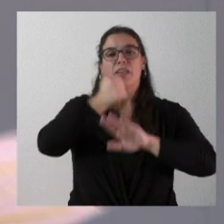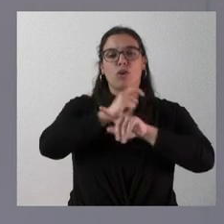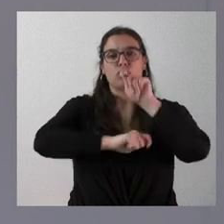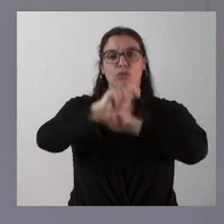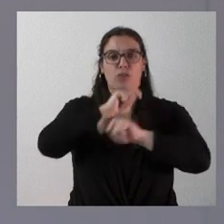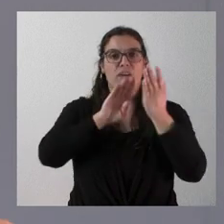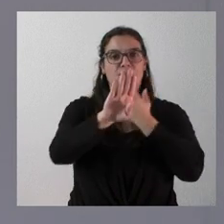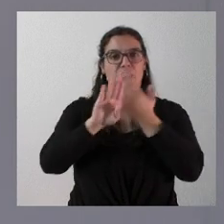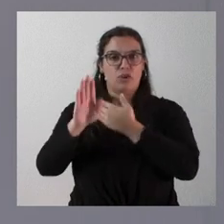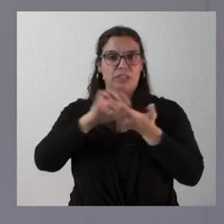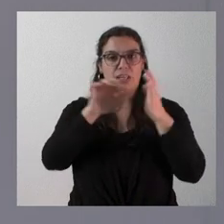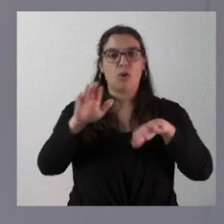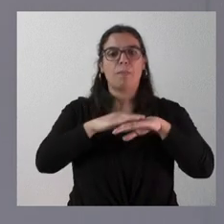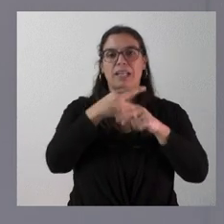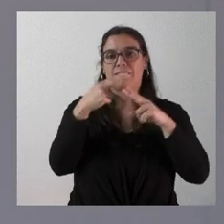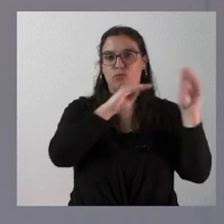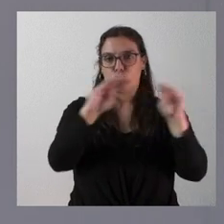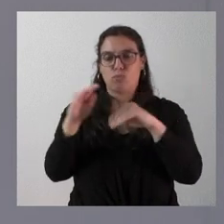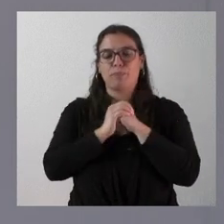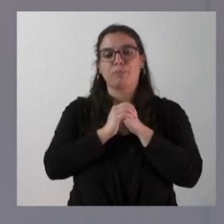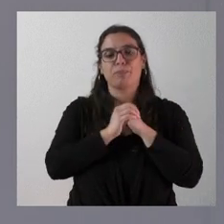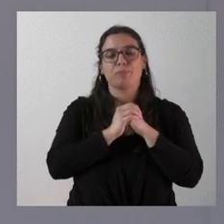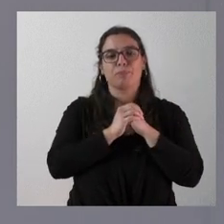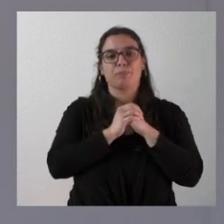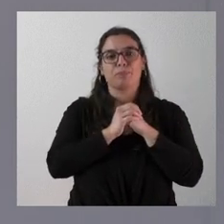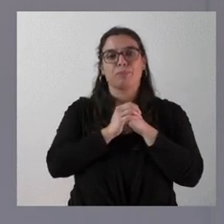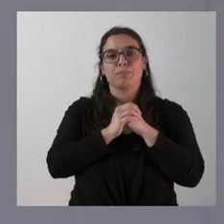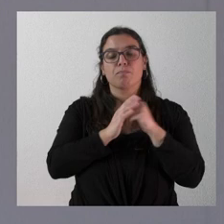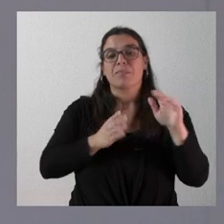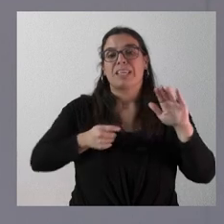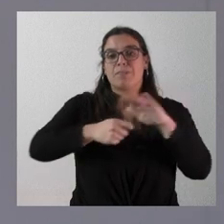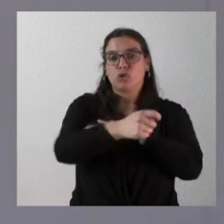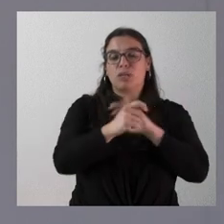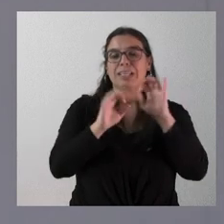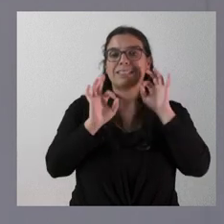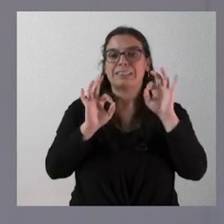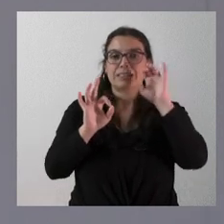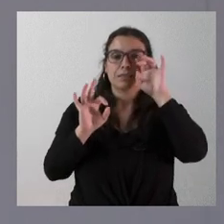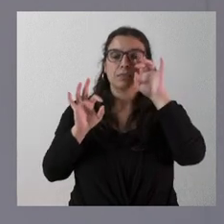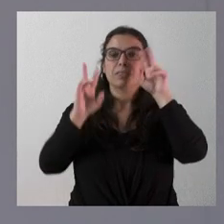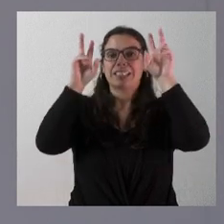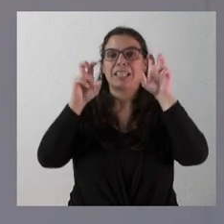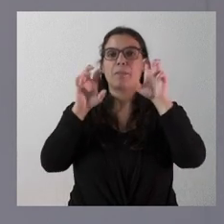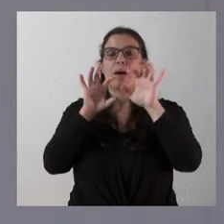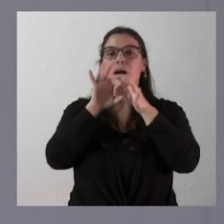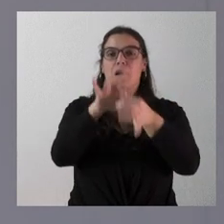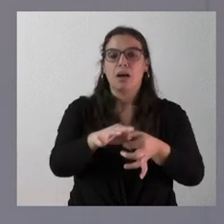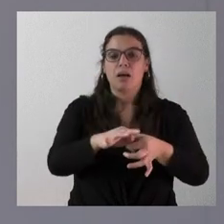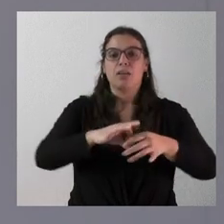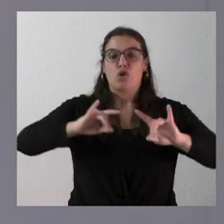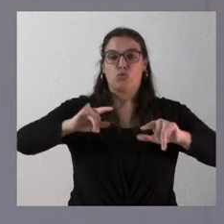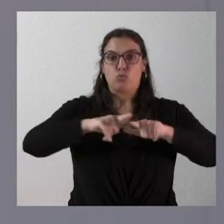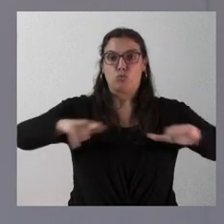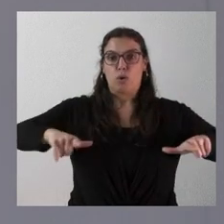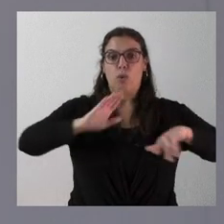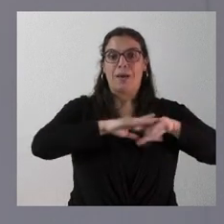de Castilla y León para sus actividades para inversiones en materia vinculadas a suelo empresarial